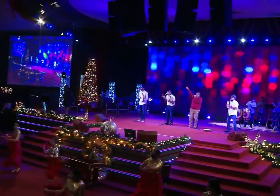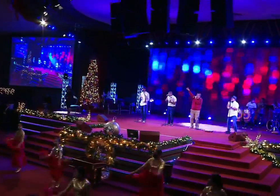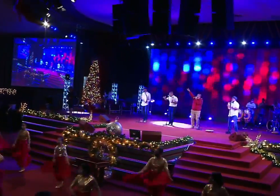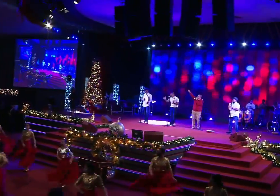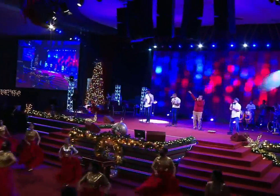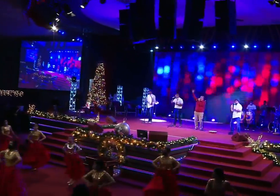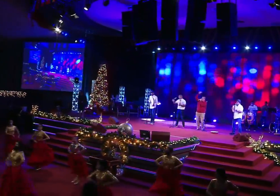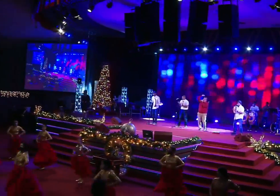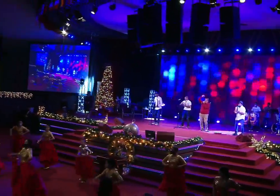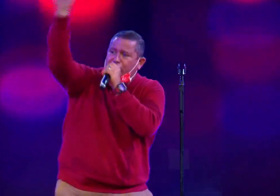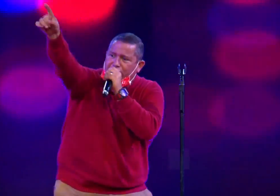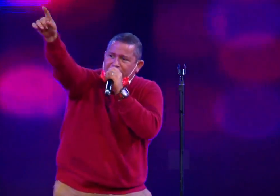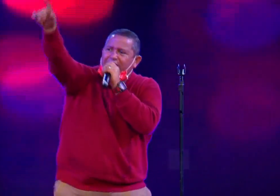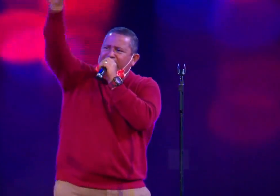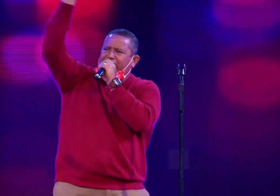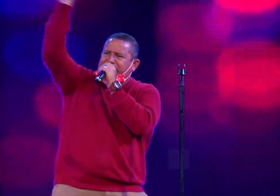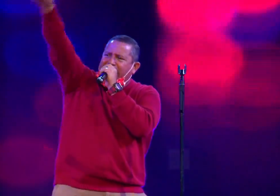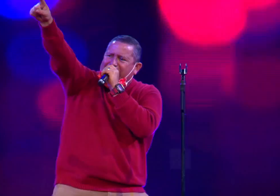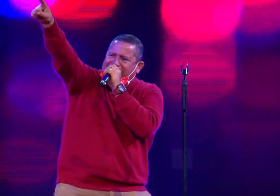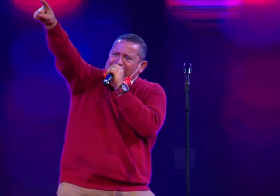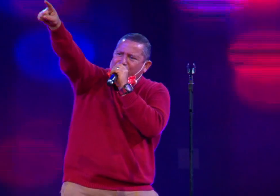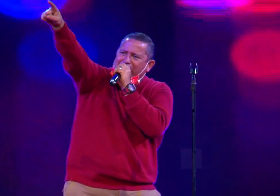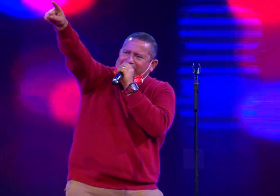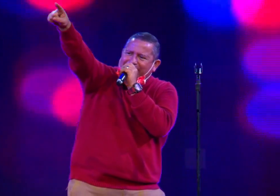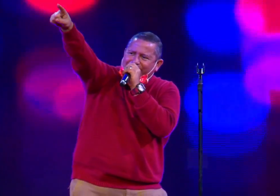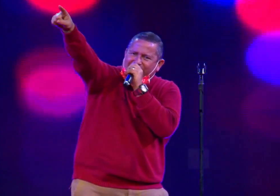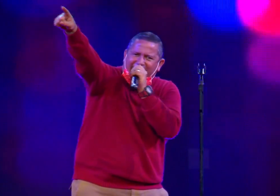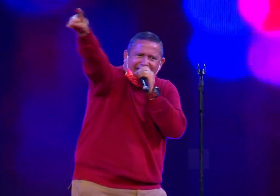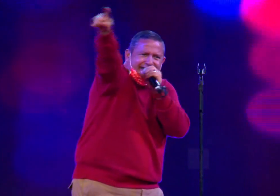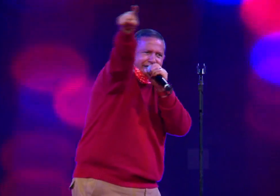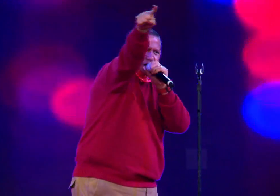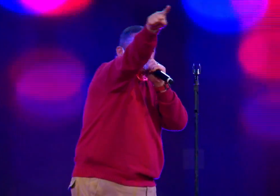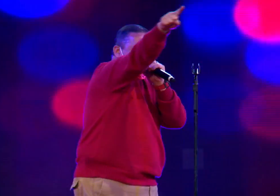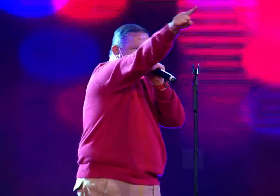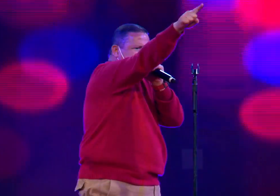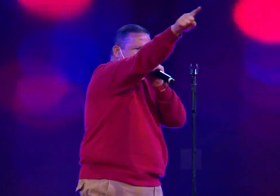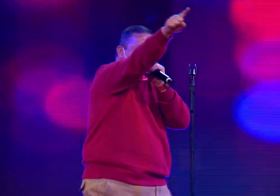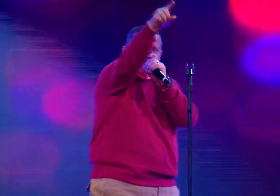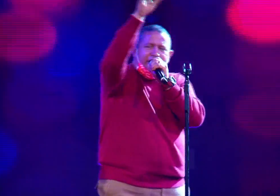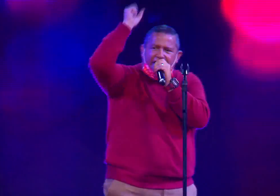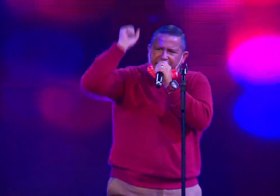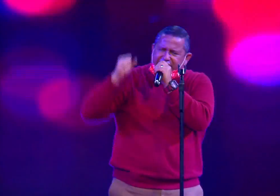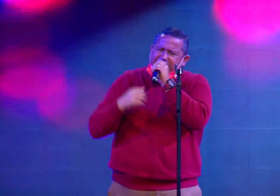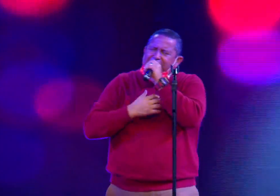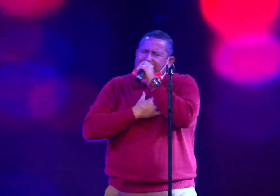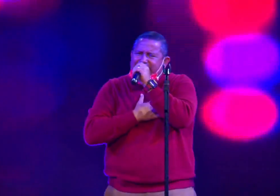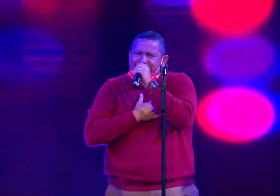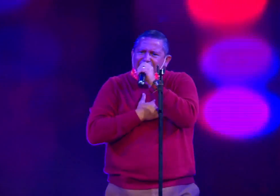Dios está en ese lugar también. Dios.